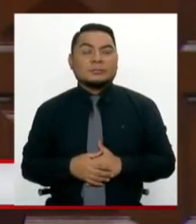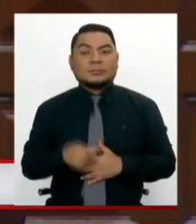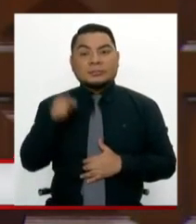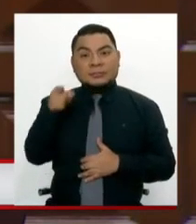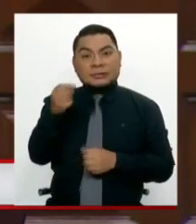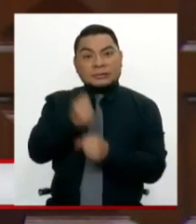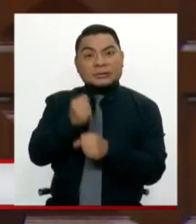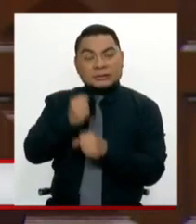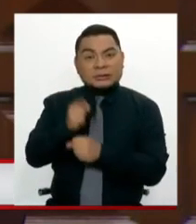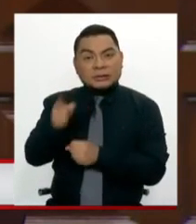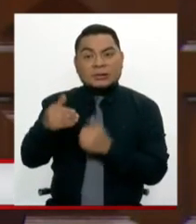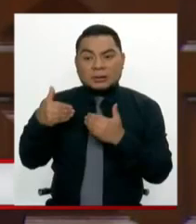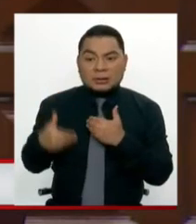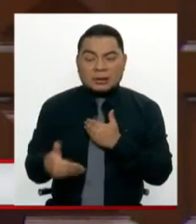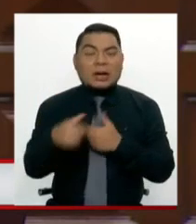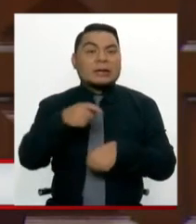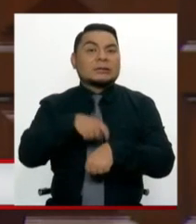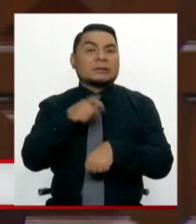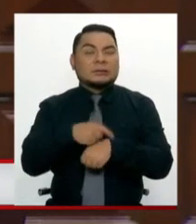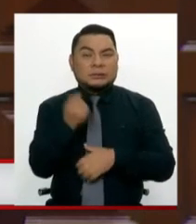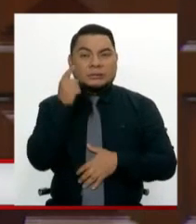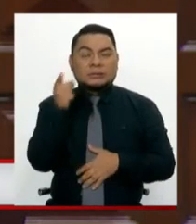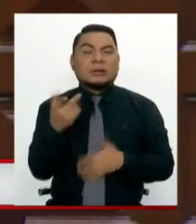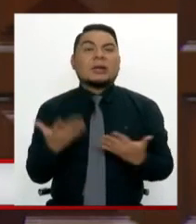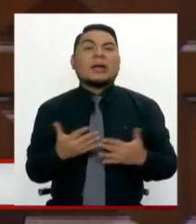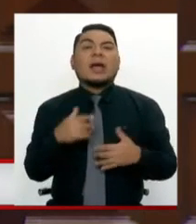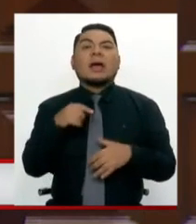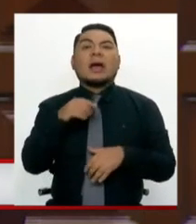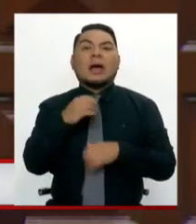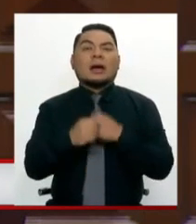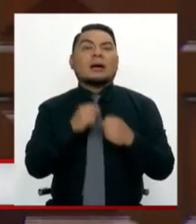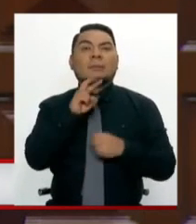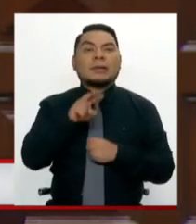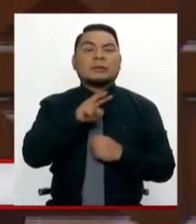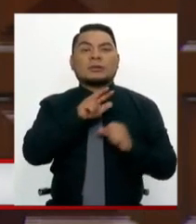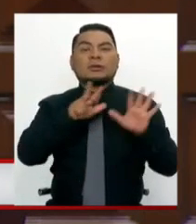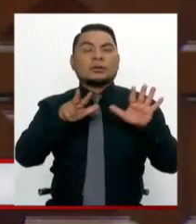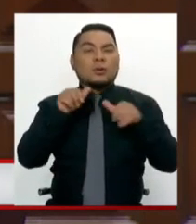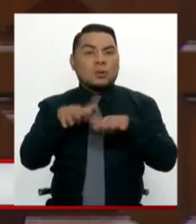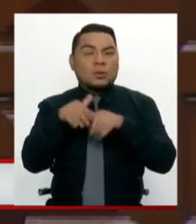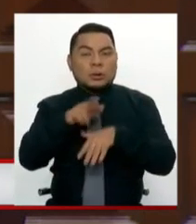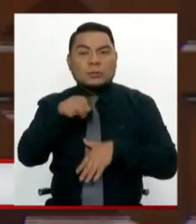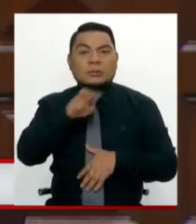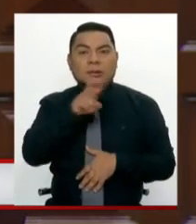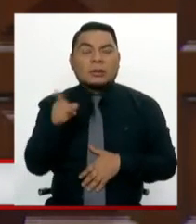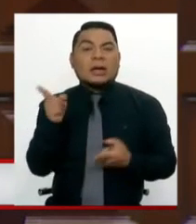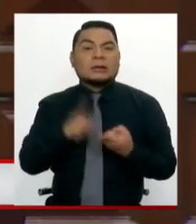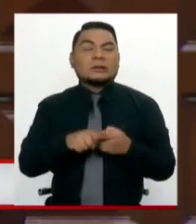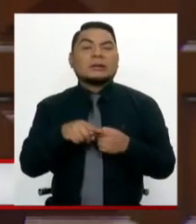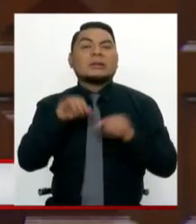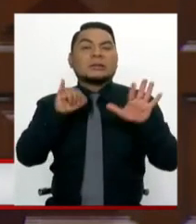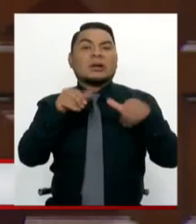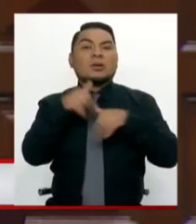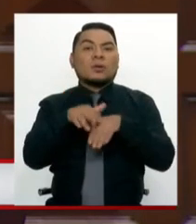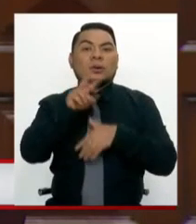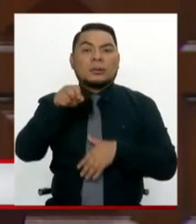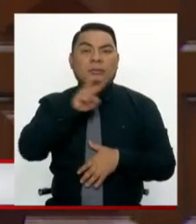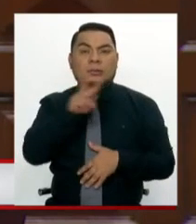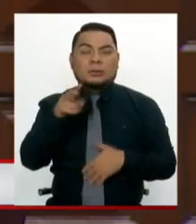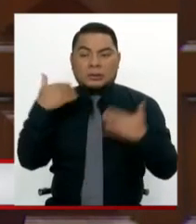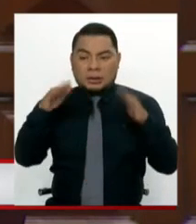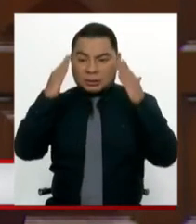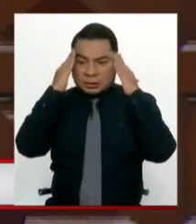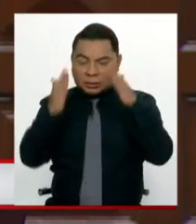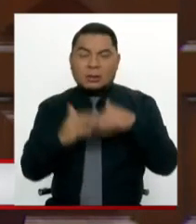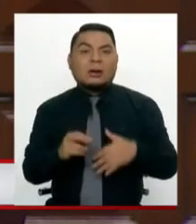En esta labor, durante el periodo comprendido entre el 28 de julio de 2021 al 6 de julio de 2022, se han